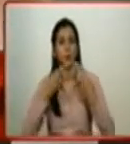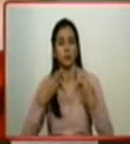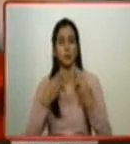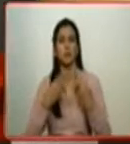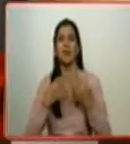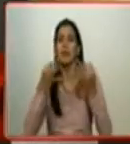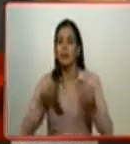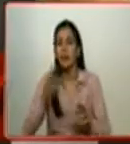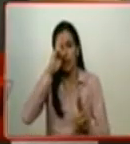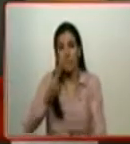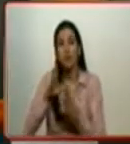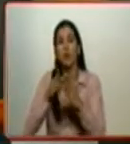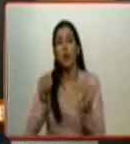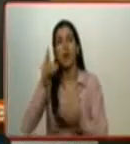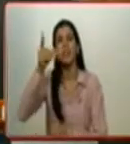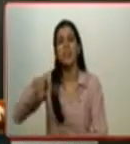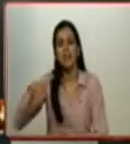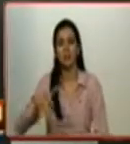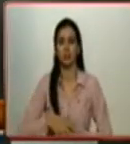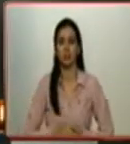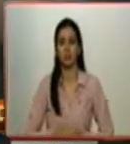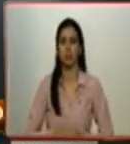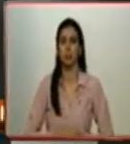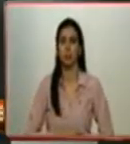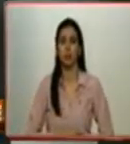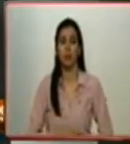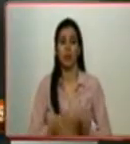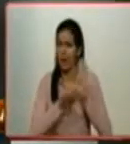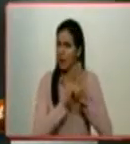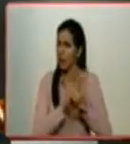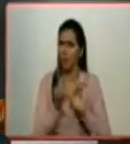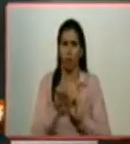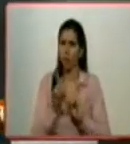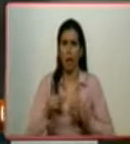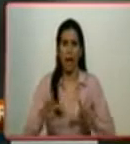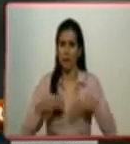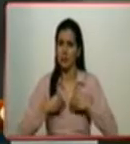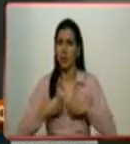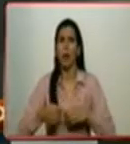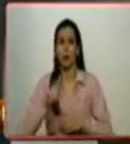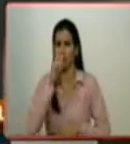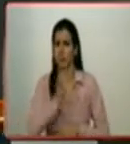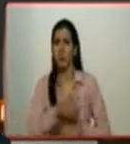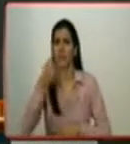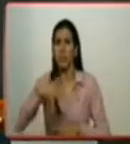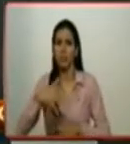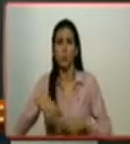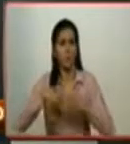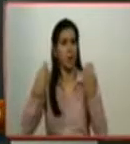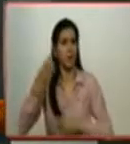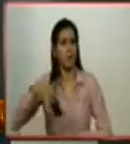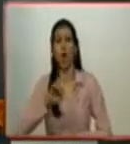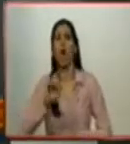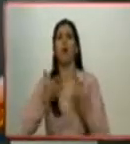los derechos de todos. En nuestro ordenamiento jurídico no está permitido sacrificar derechos ni libertades en